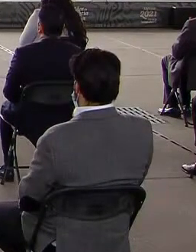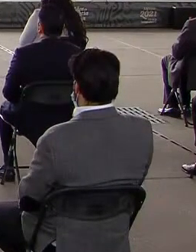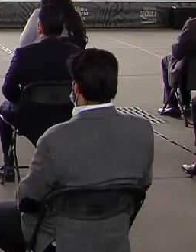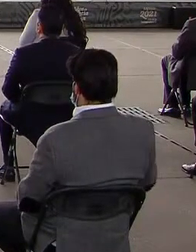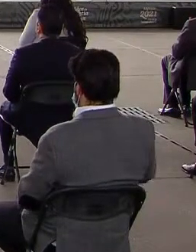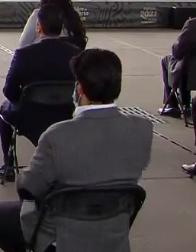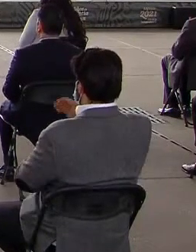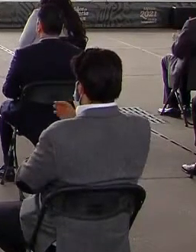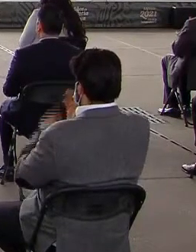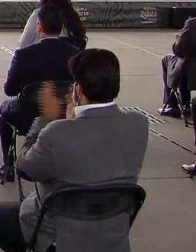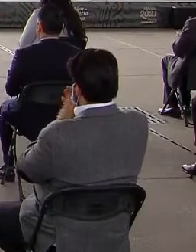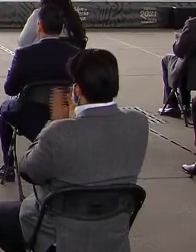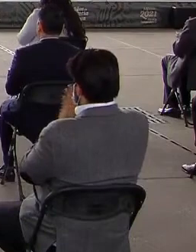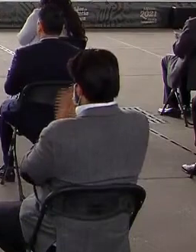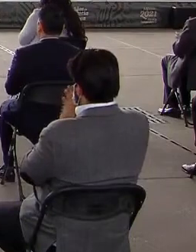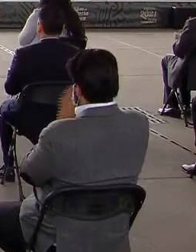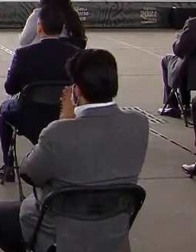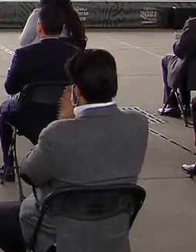Canadá.